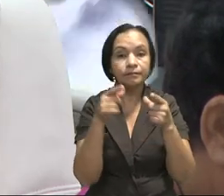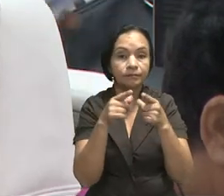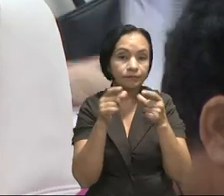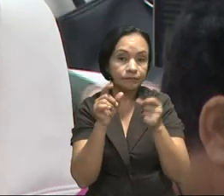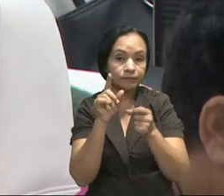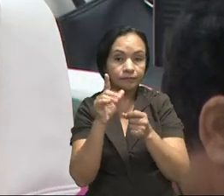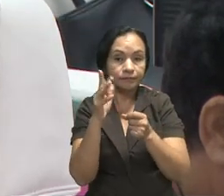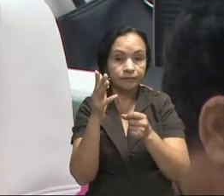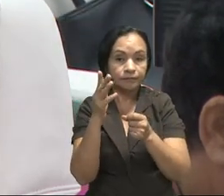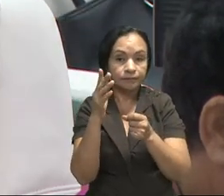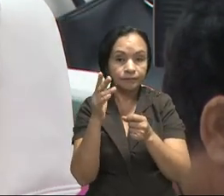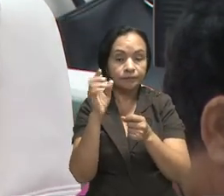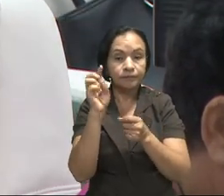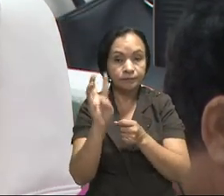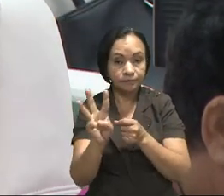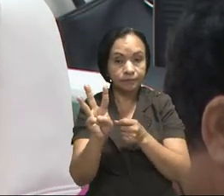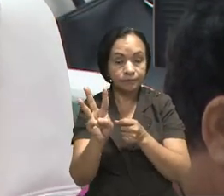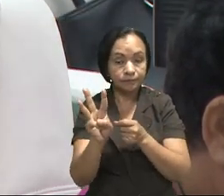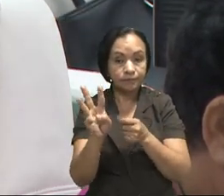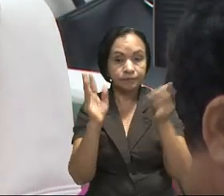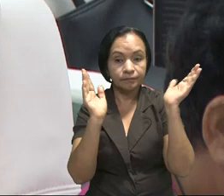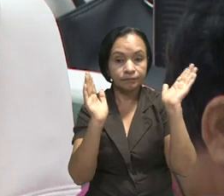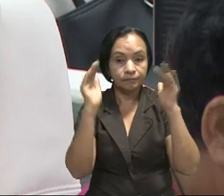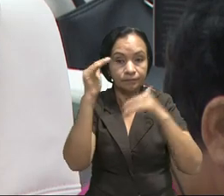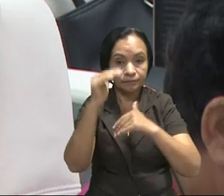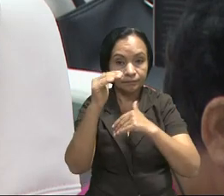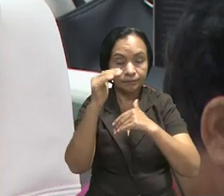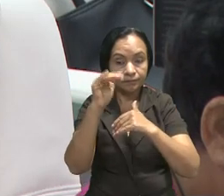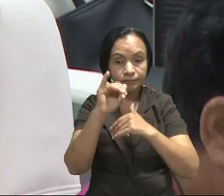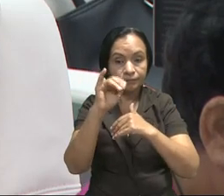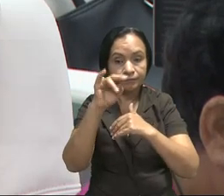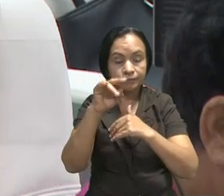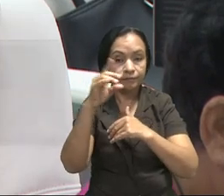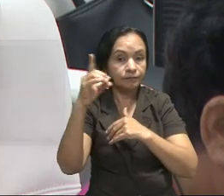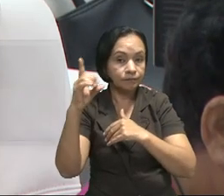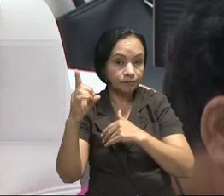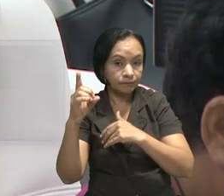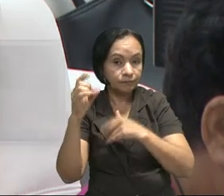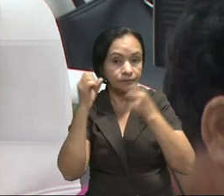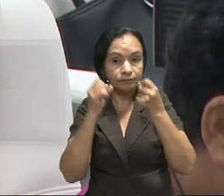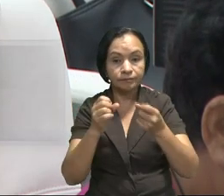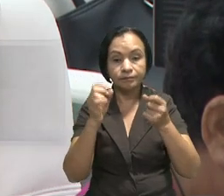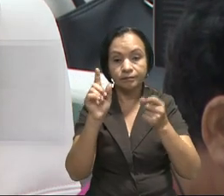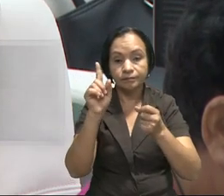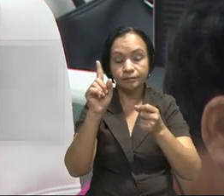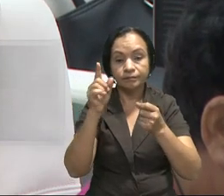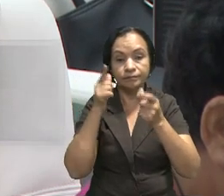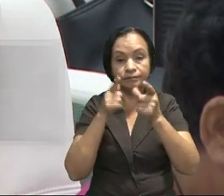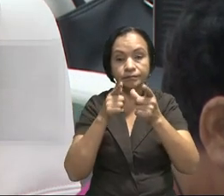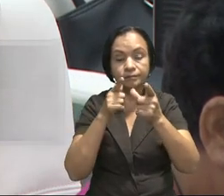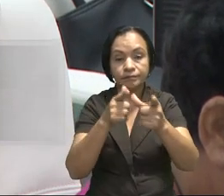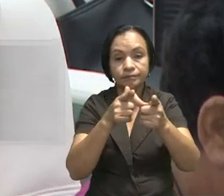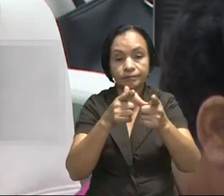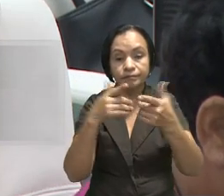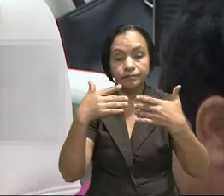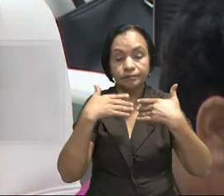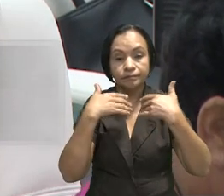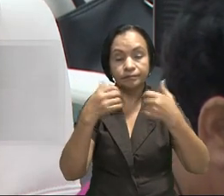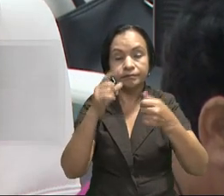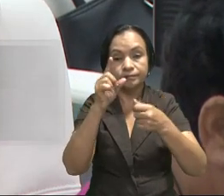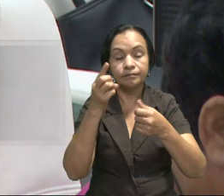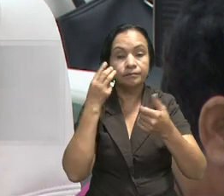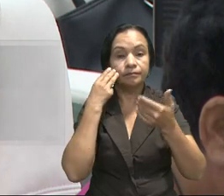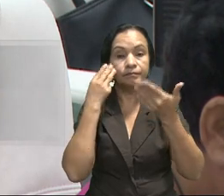En 1983, diploma otorgado por el IND por haber obtenido primer lugar en la carrera popular de salud al 1 de